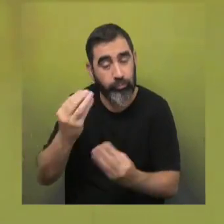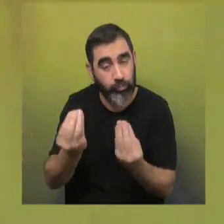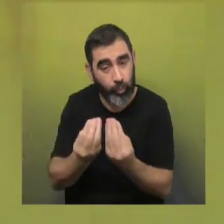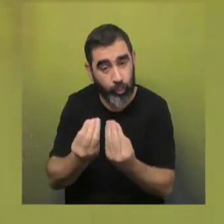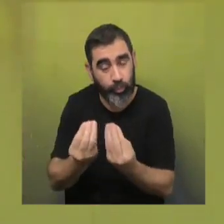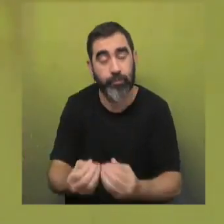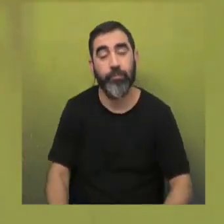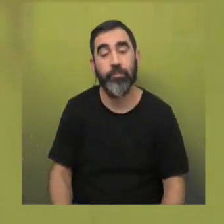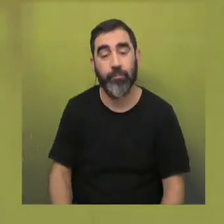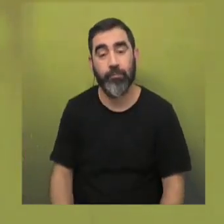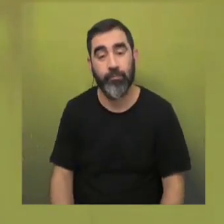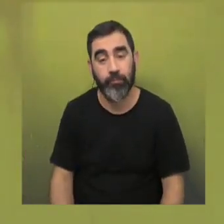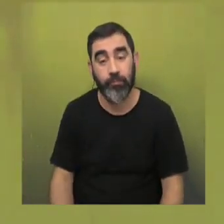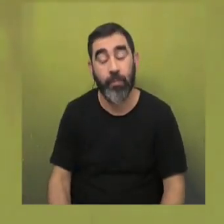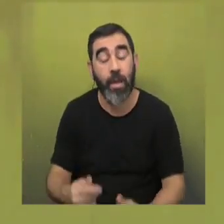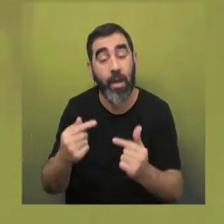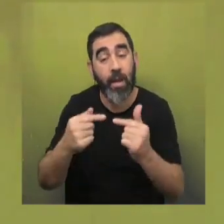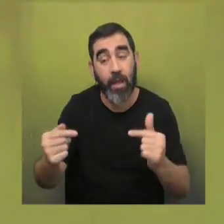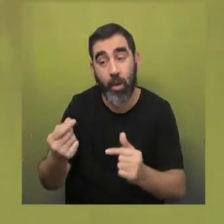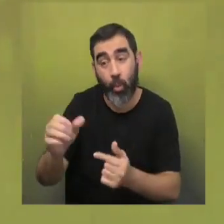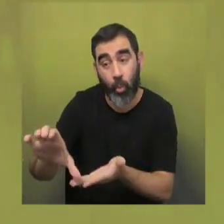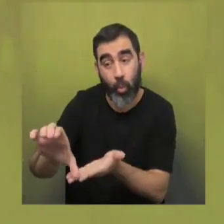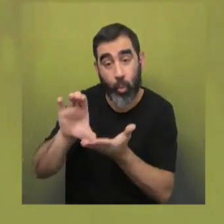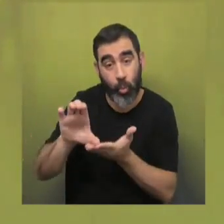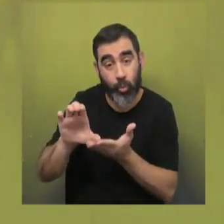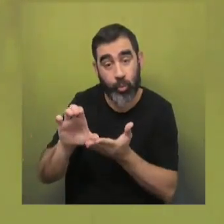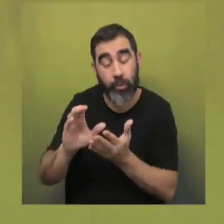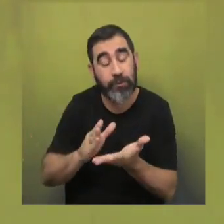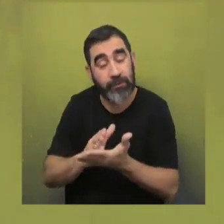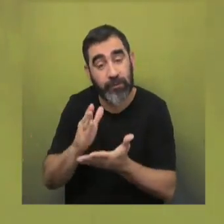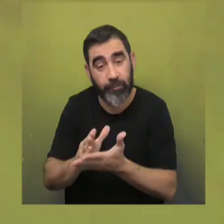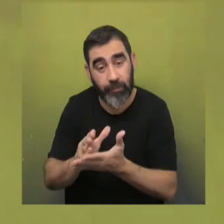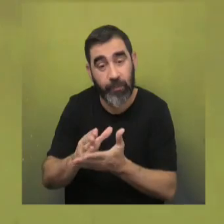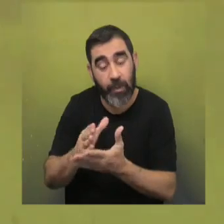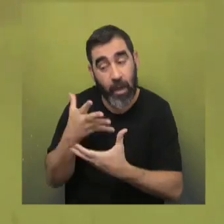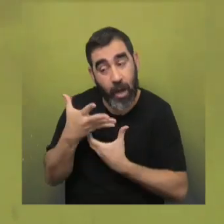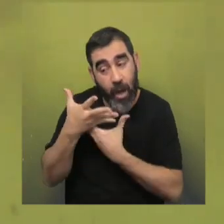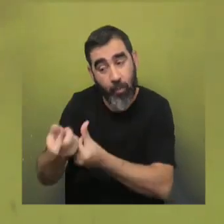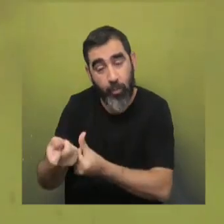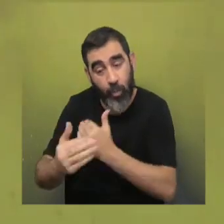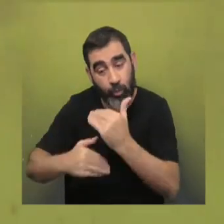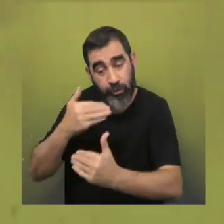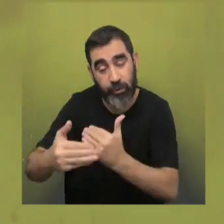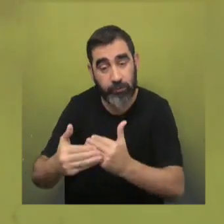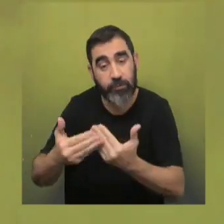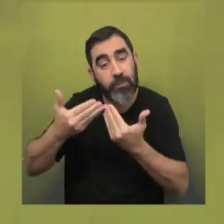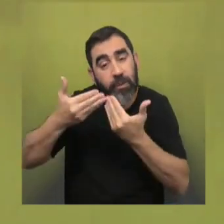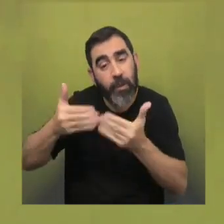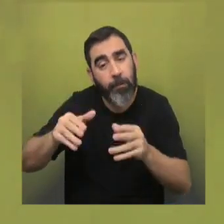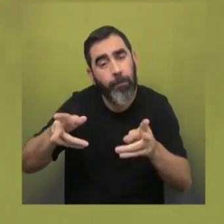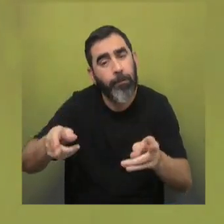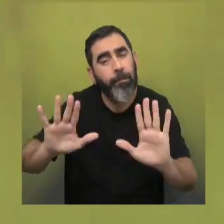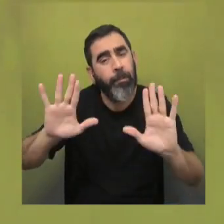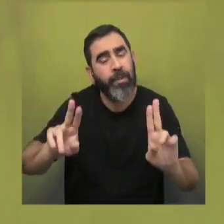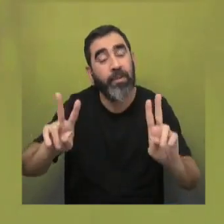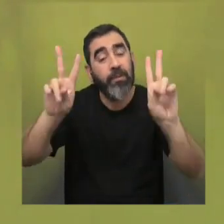conocimiento y bueno, dentro de los recursos que siempre serán menos de los que uno quisiera, apalancar y tratar de avanzar. Arrancamos este ciclo